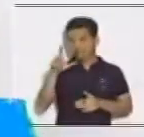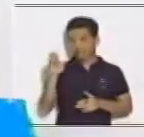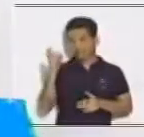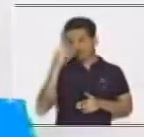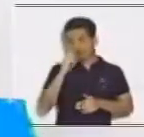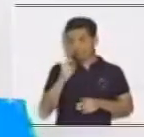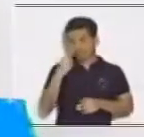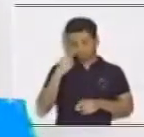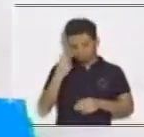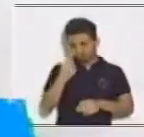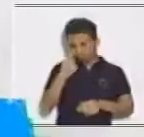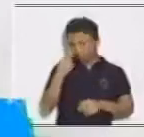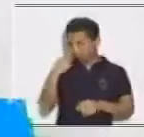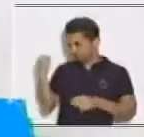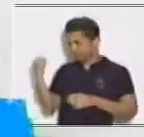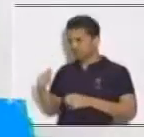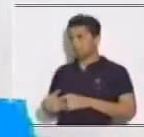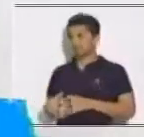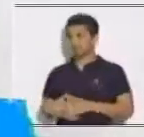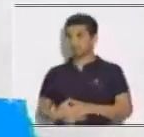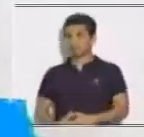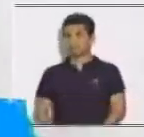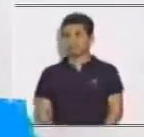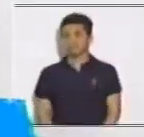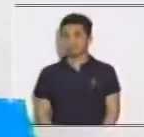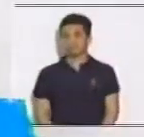Busquen en sus apuntes, lo tienen que tener ahí.